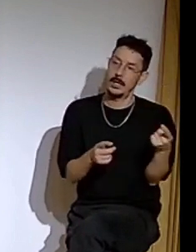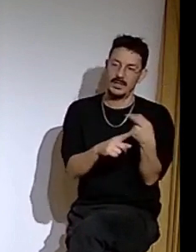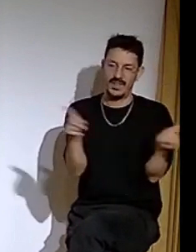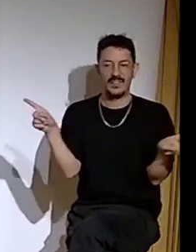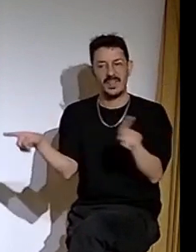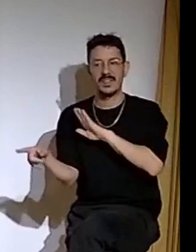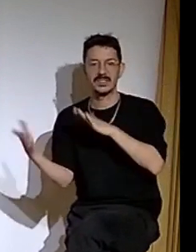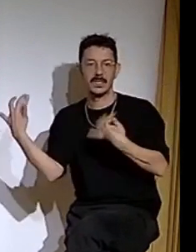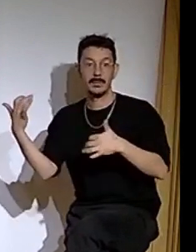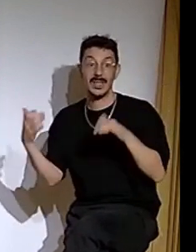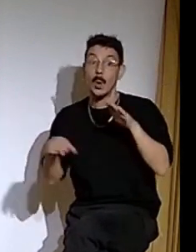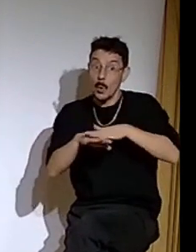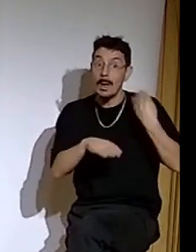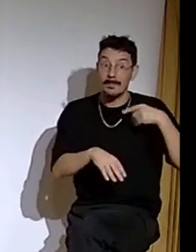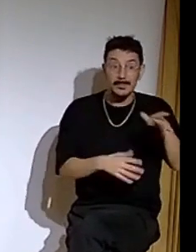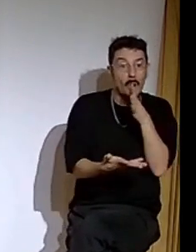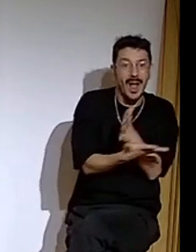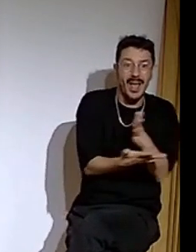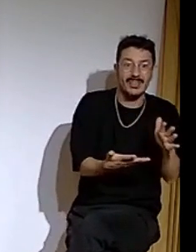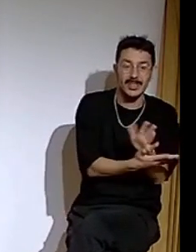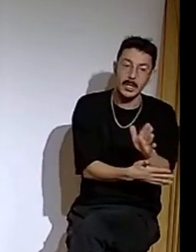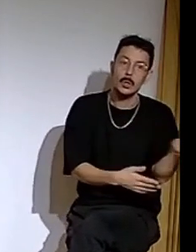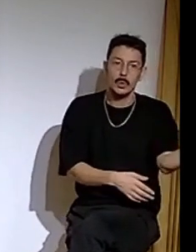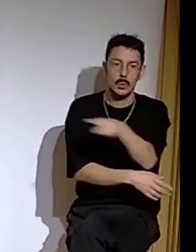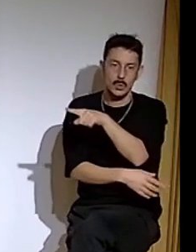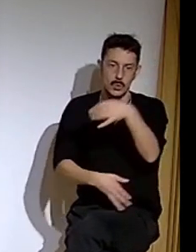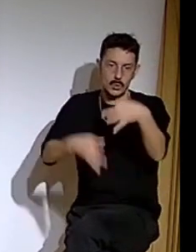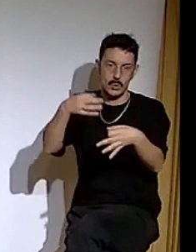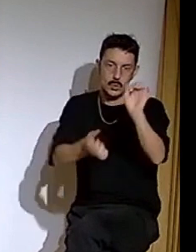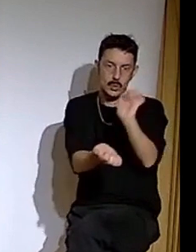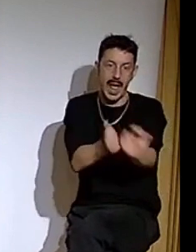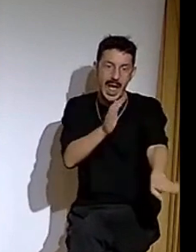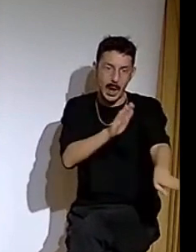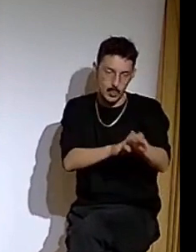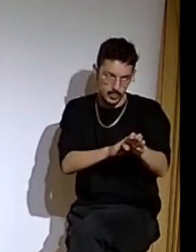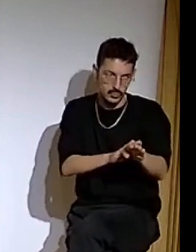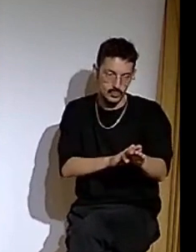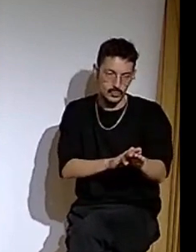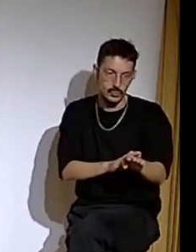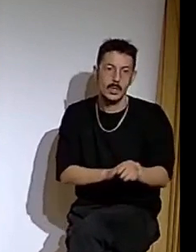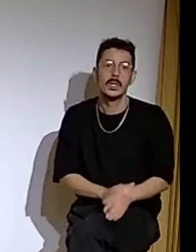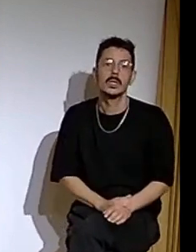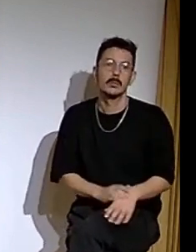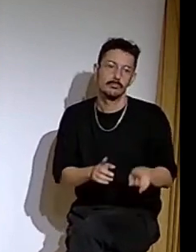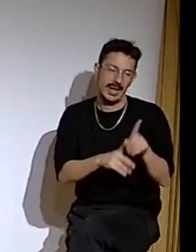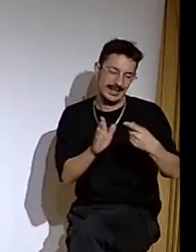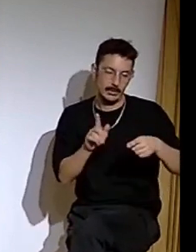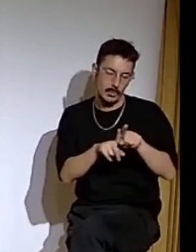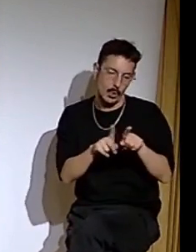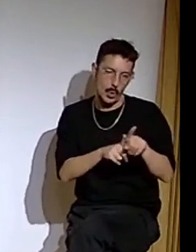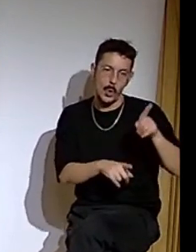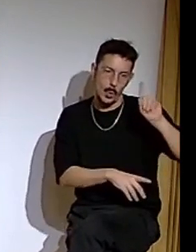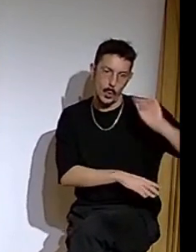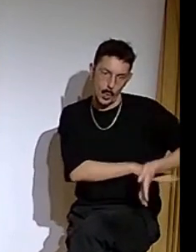está todavía imputada Vale entonces para nosotras es un hecho muy grave que 10 años después o siglos después